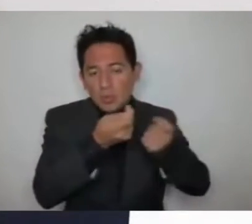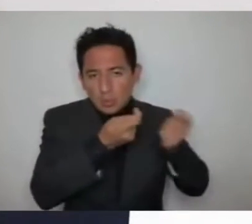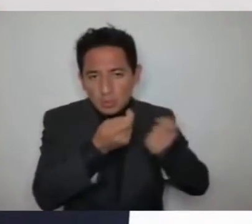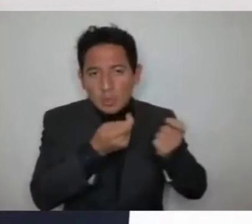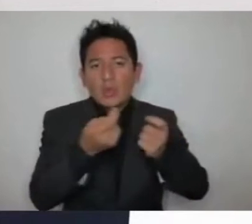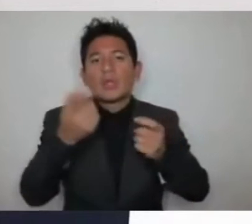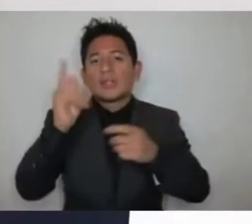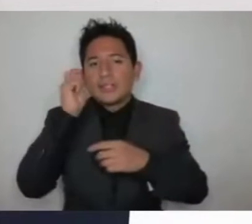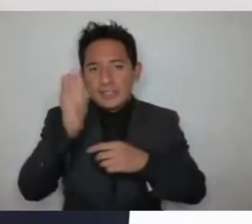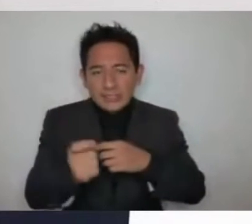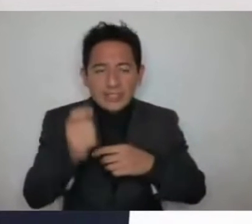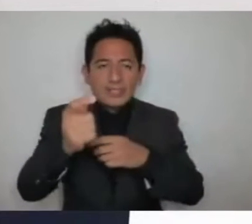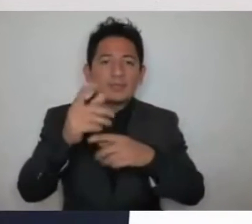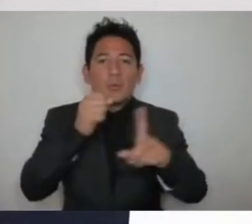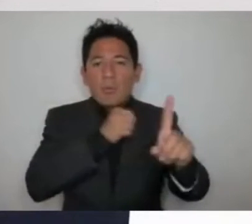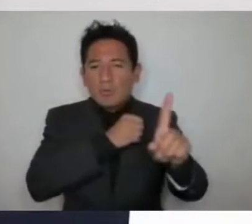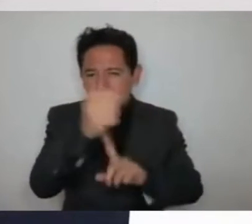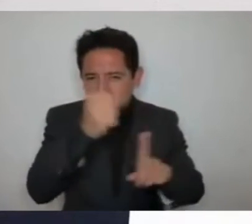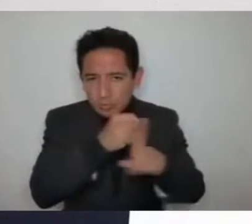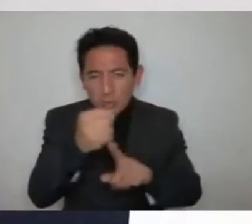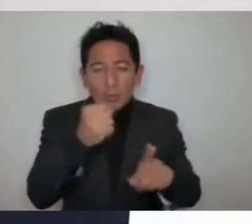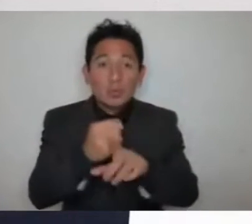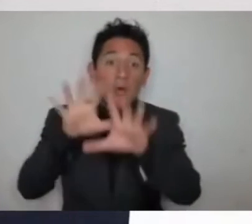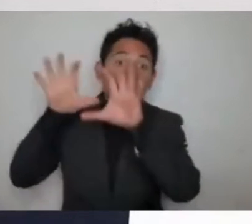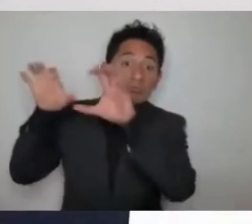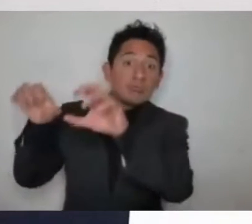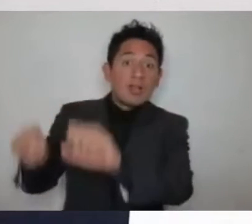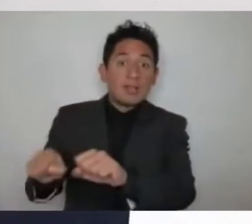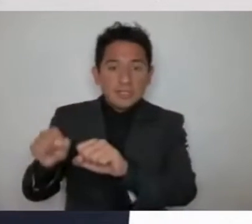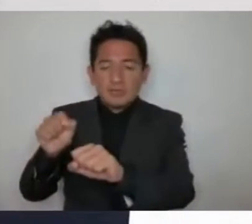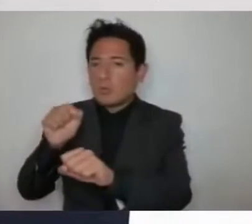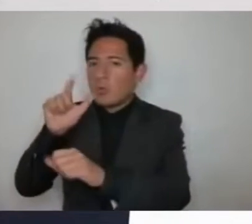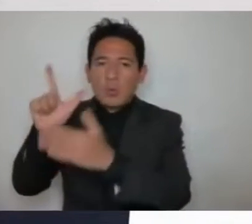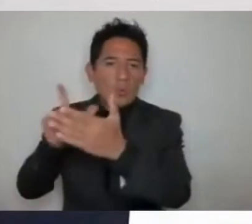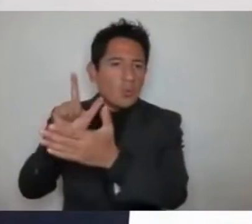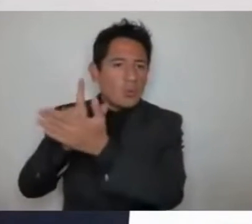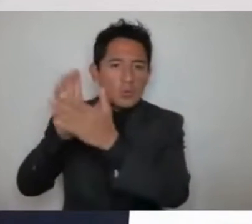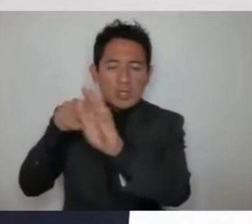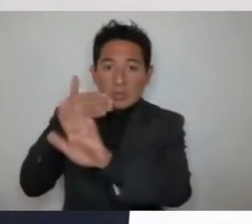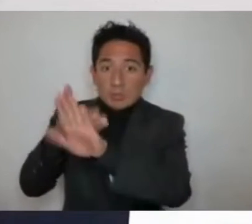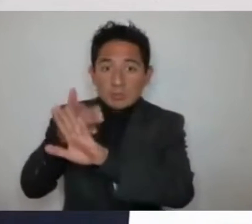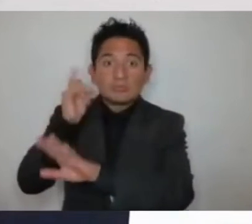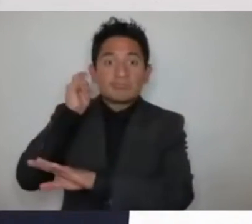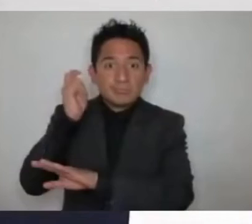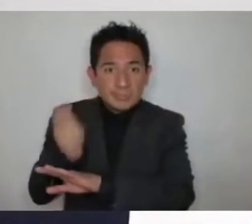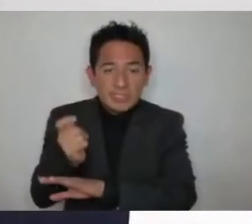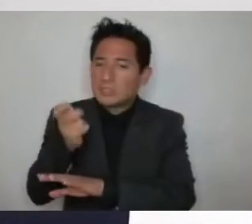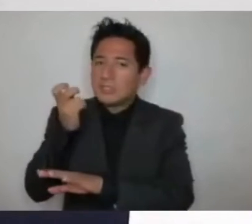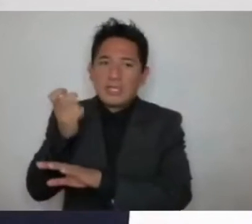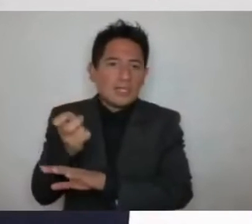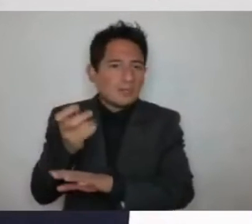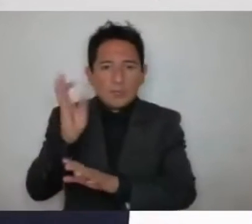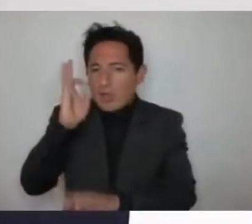elementos como la posible detención arbitraria hablan de un actuar ilegal de la autoridad y que incluso podría generar restarle por